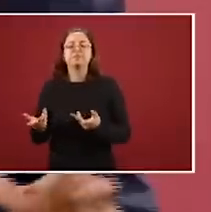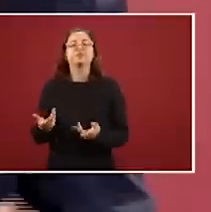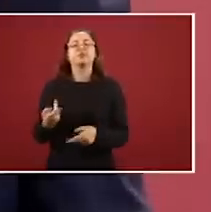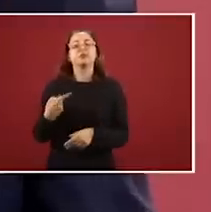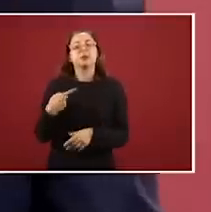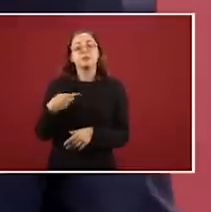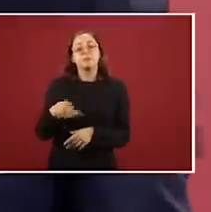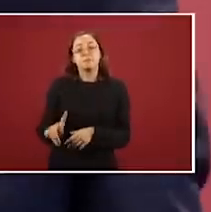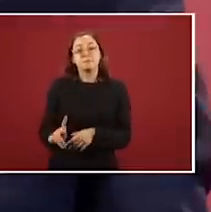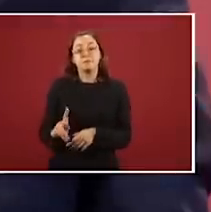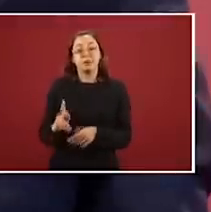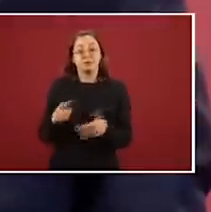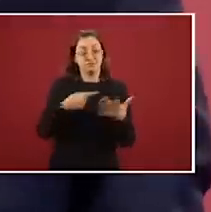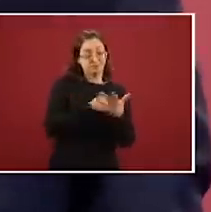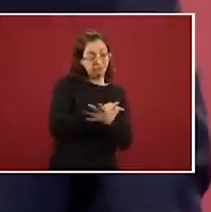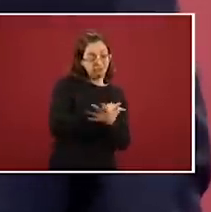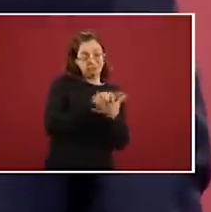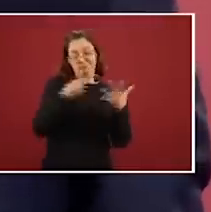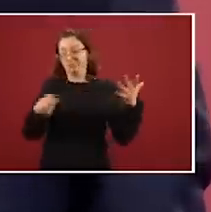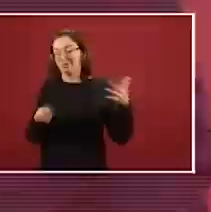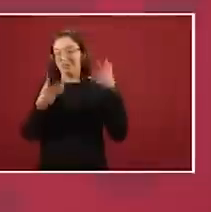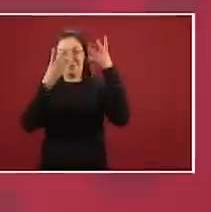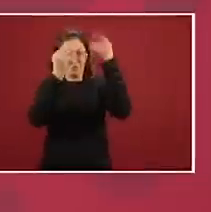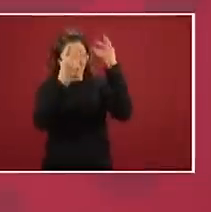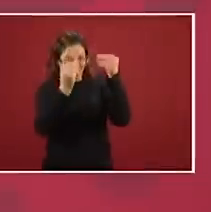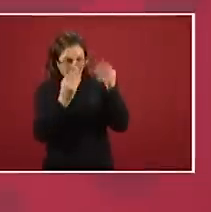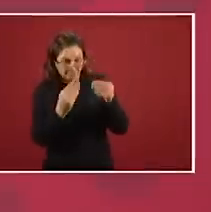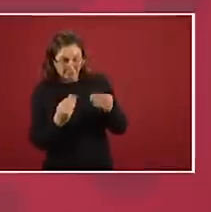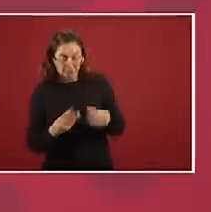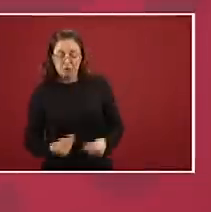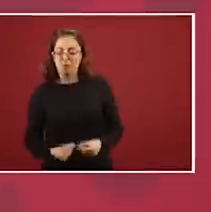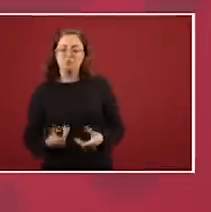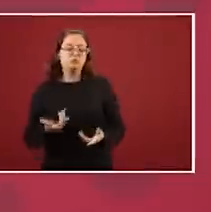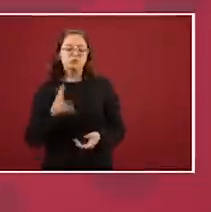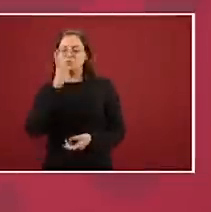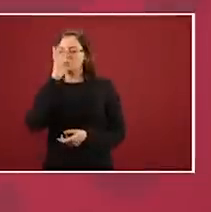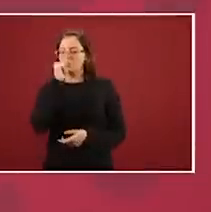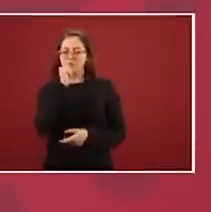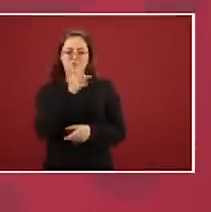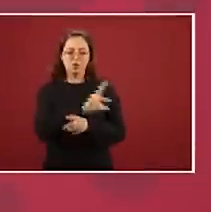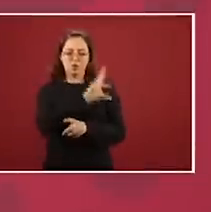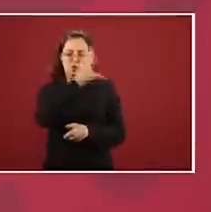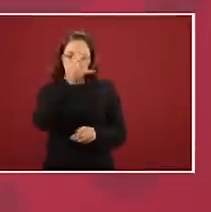el que mucho abarca, poco aprieta. Entonces,